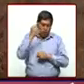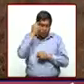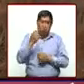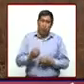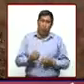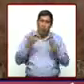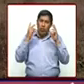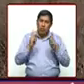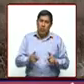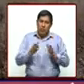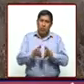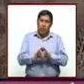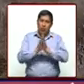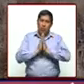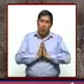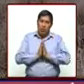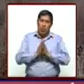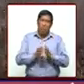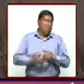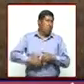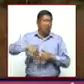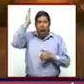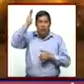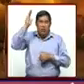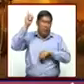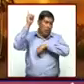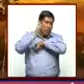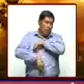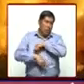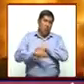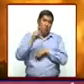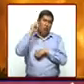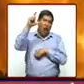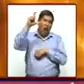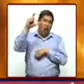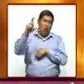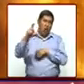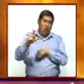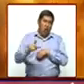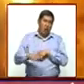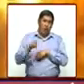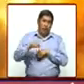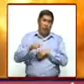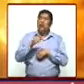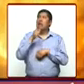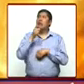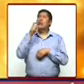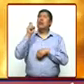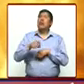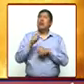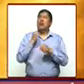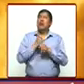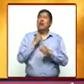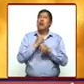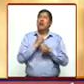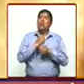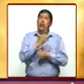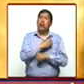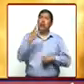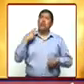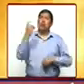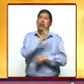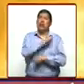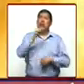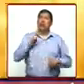muchas personas están pidiendo que se sancionen, que se endurezcan estas sanciones y también las multas. Claro, y quienes deberían hacer este trabajo son los